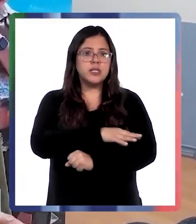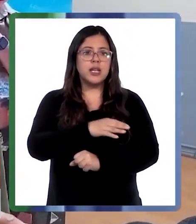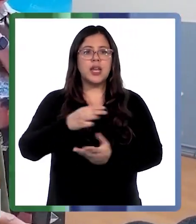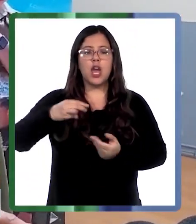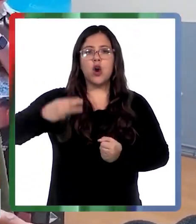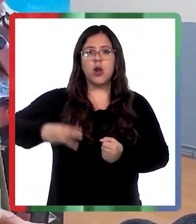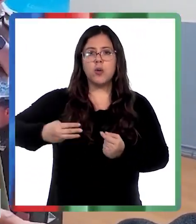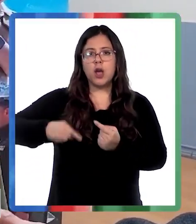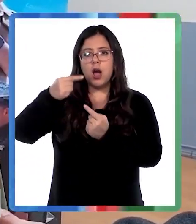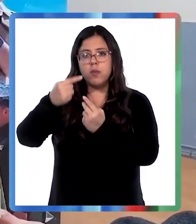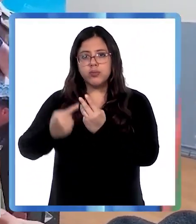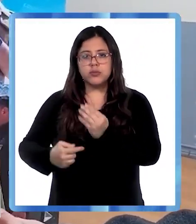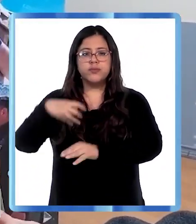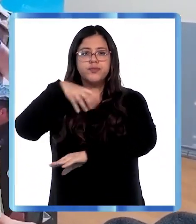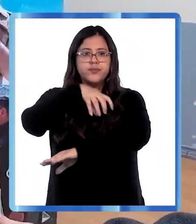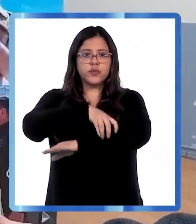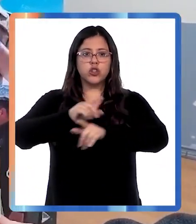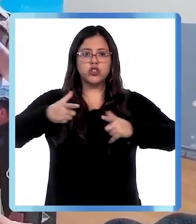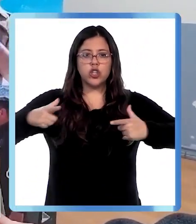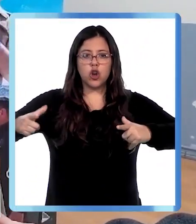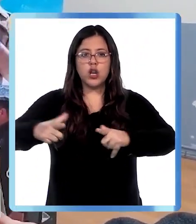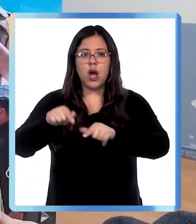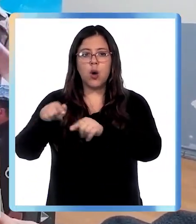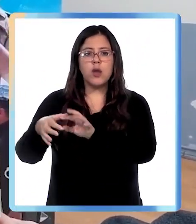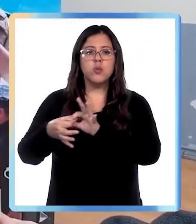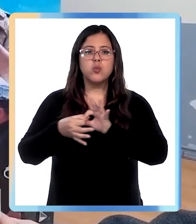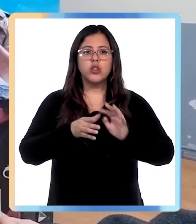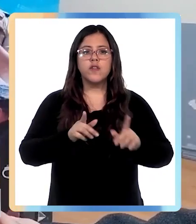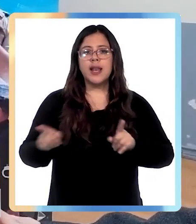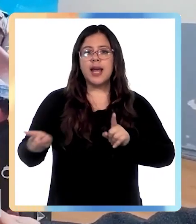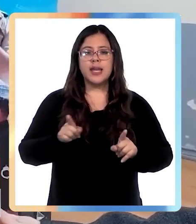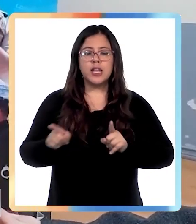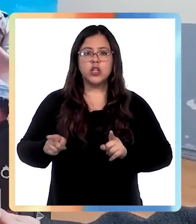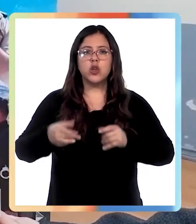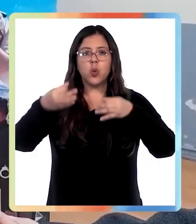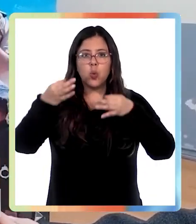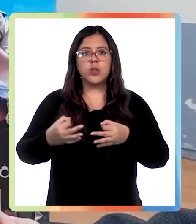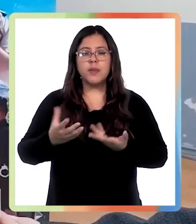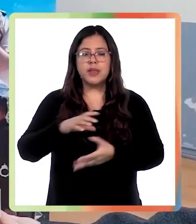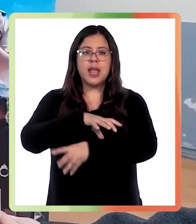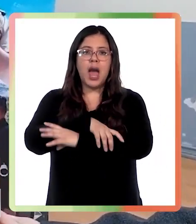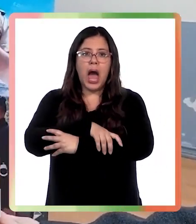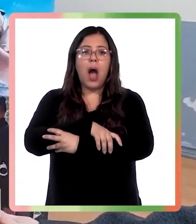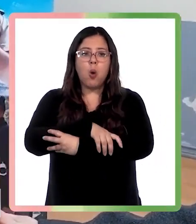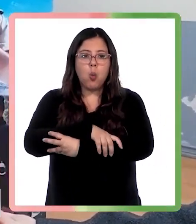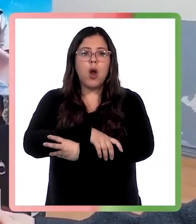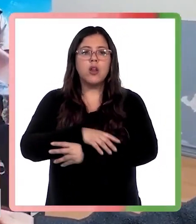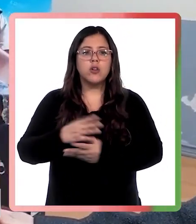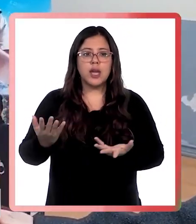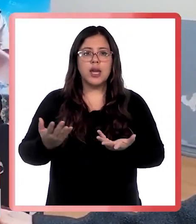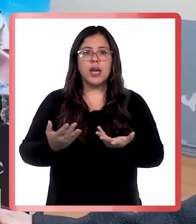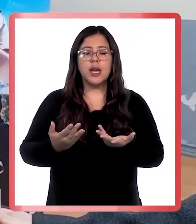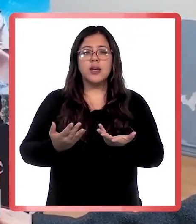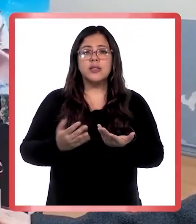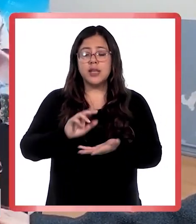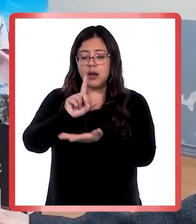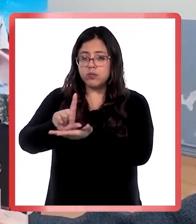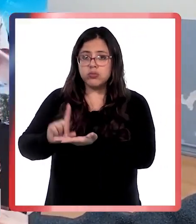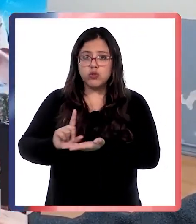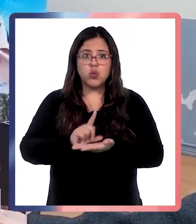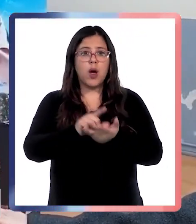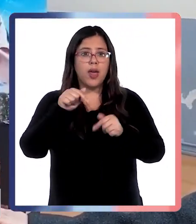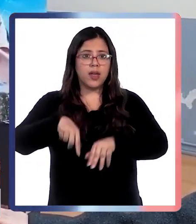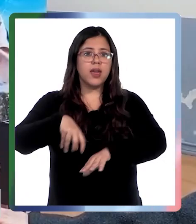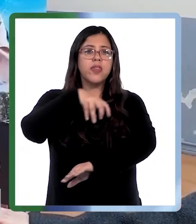chile con los municipios de la región de los lagos donde gracias a la gestión se está llegando a convenios en casi toda la región en todos los